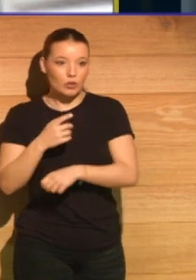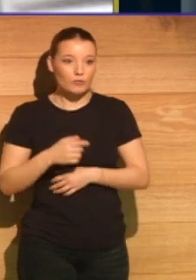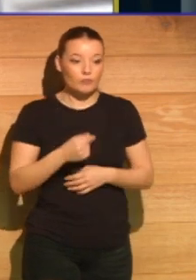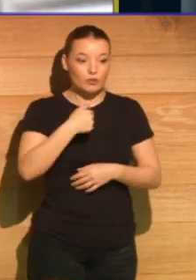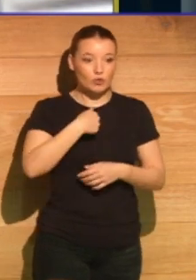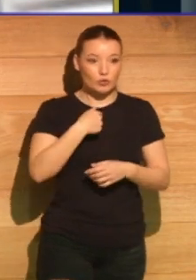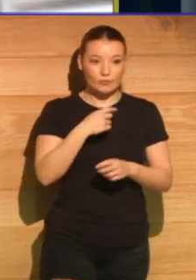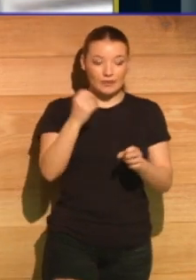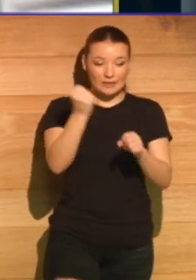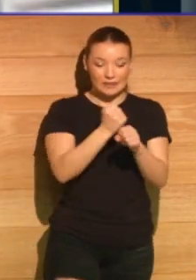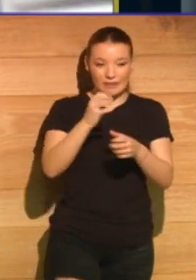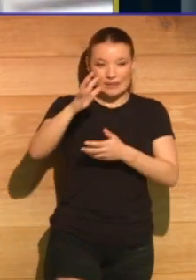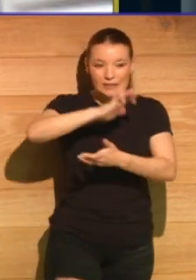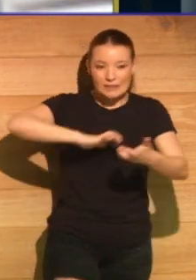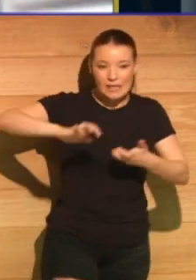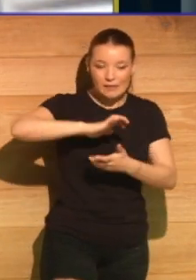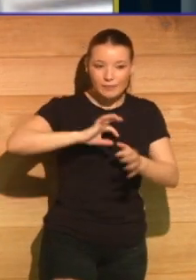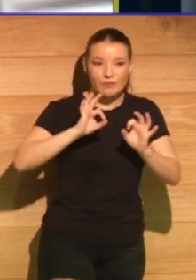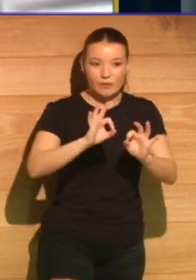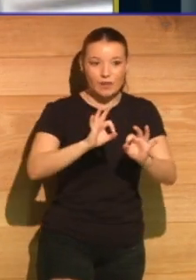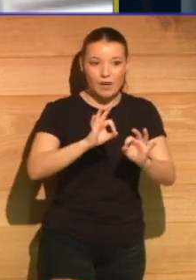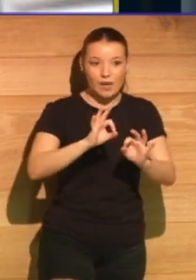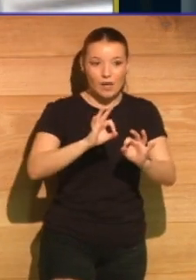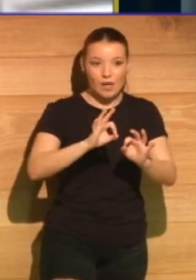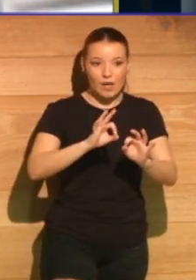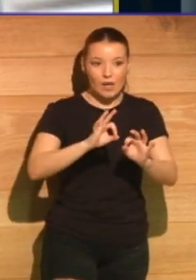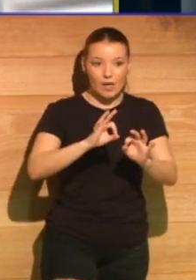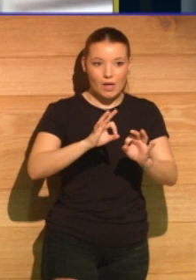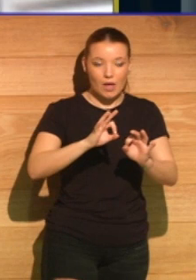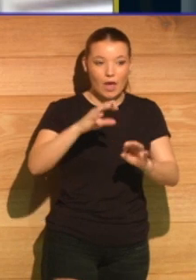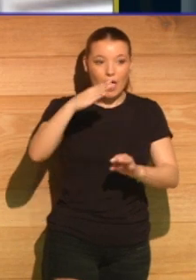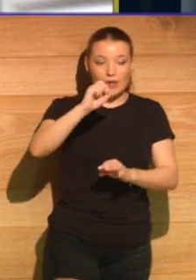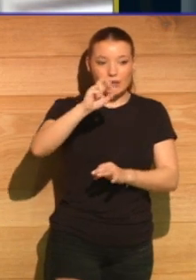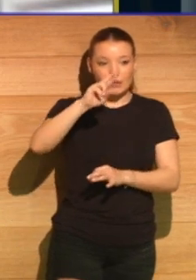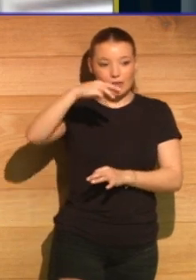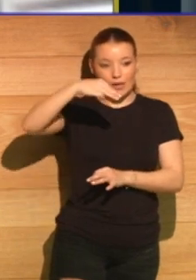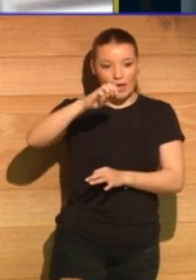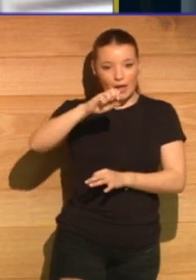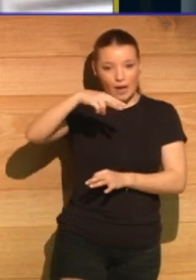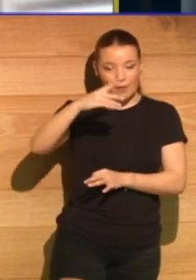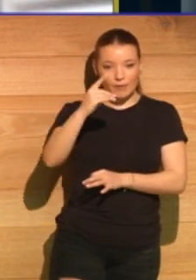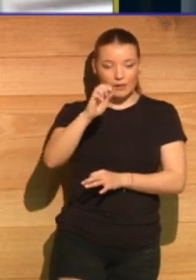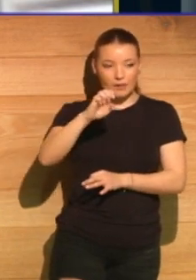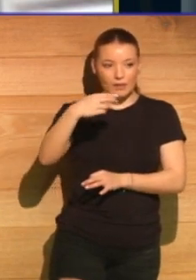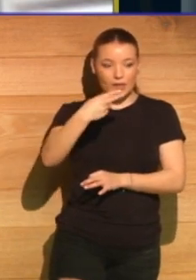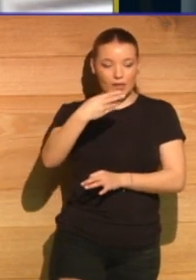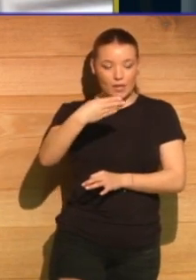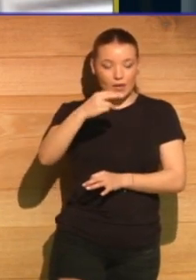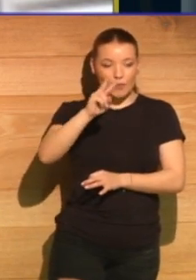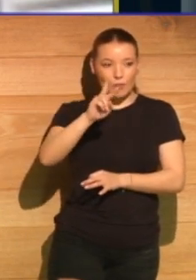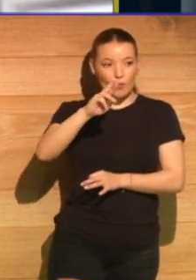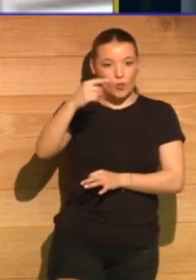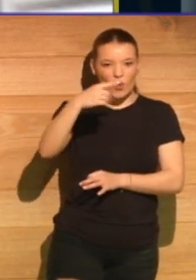nadie, absolutamente nadie, me habló de Carmen de Burgos, que hace más de 100 años fue la